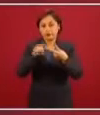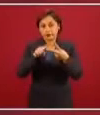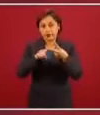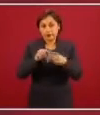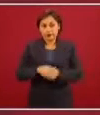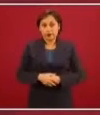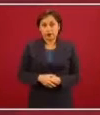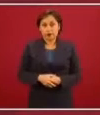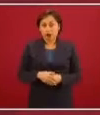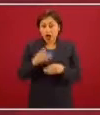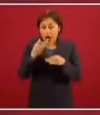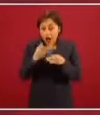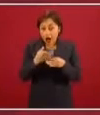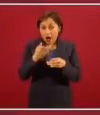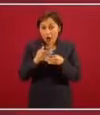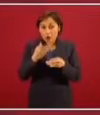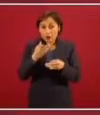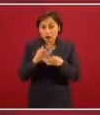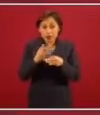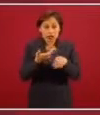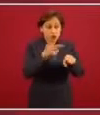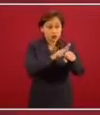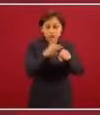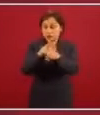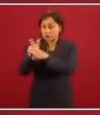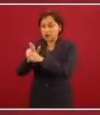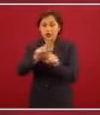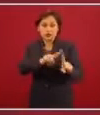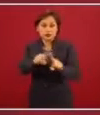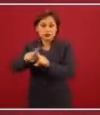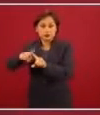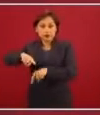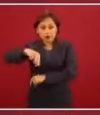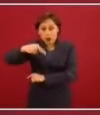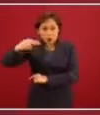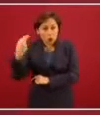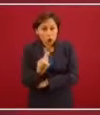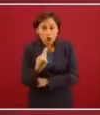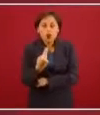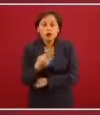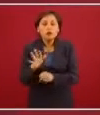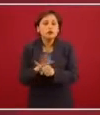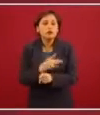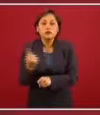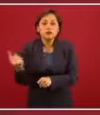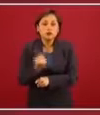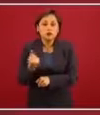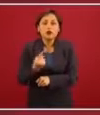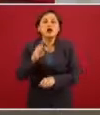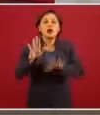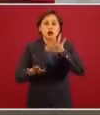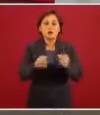la carencia inmediata que ocurrió en muchos hospitales tiene que ver con un uso inadecuado de los equipos de protección